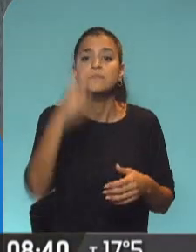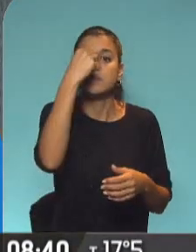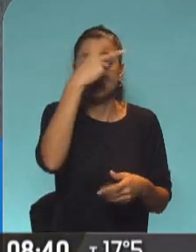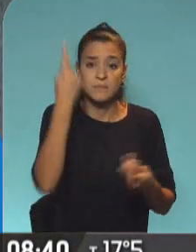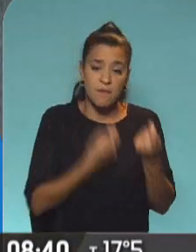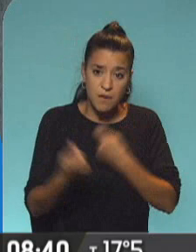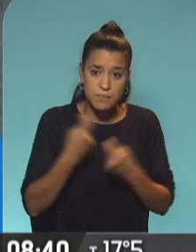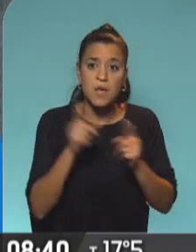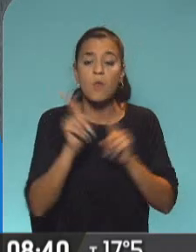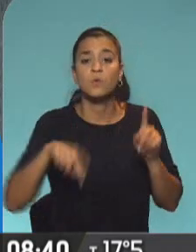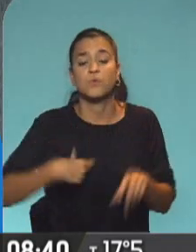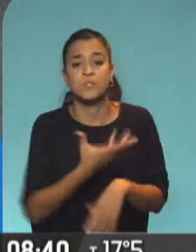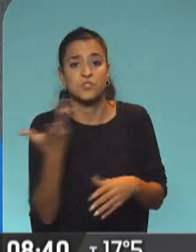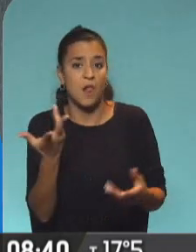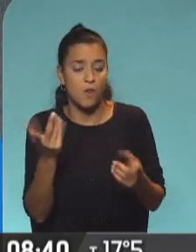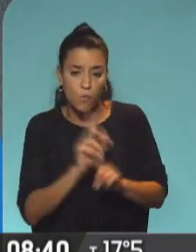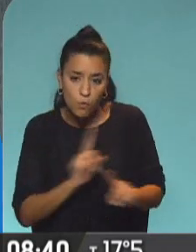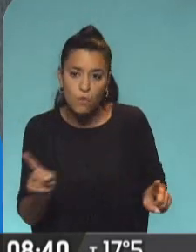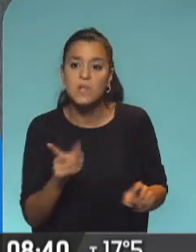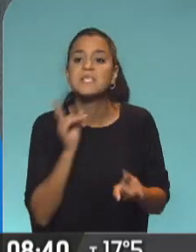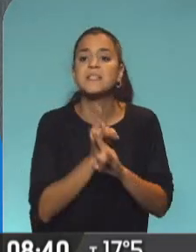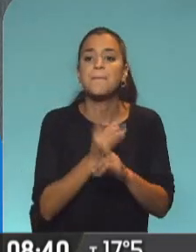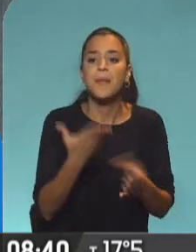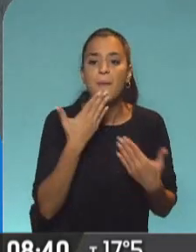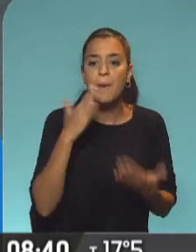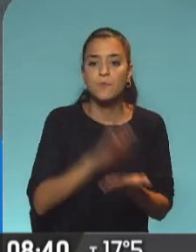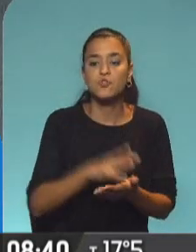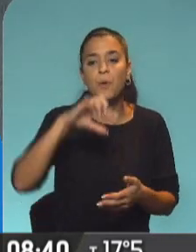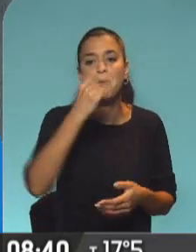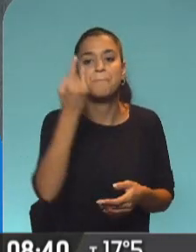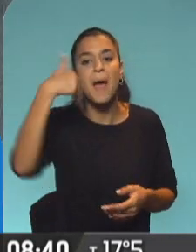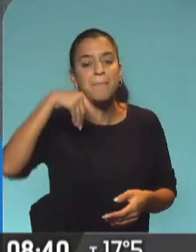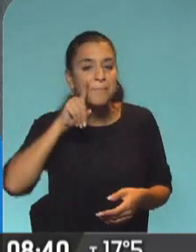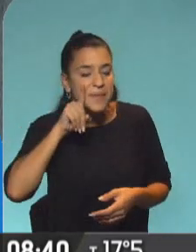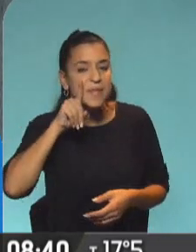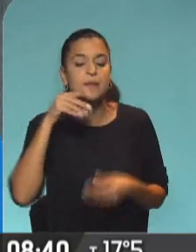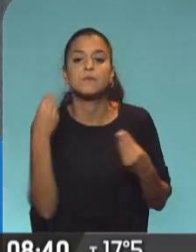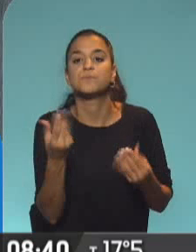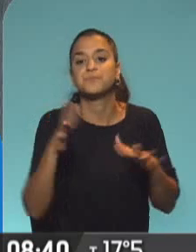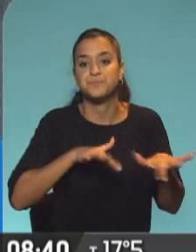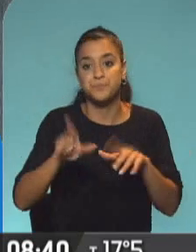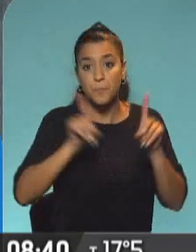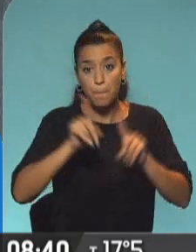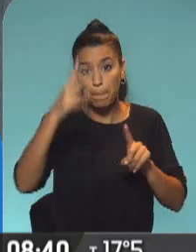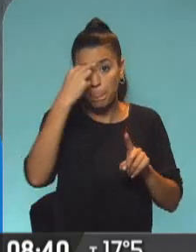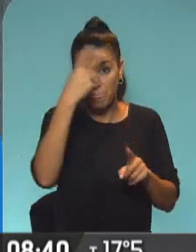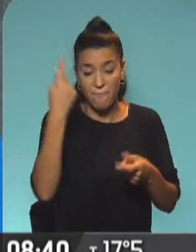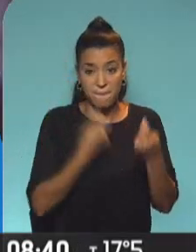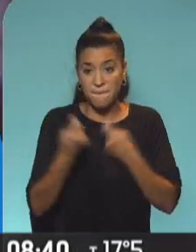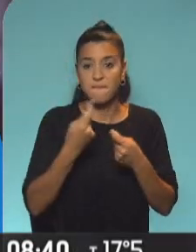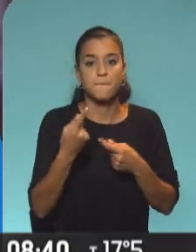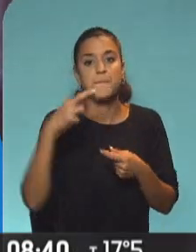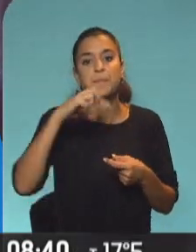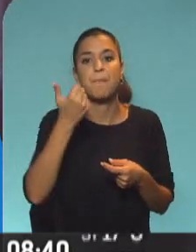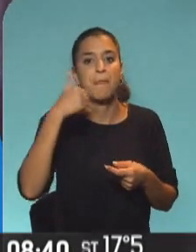de atender determinadas obras sociales. Siempre hablamos de la situación del PAMI. Bueno, ¿cuál es la situación en este momento? Algunas farmacias sabemos que no están atendiendo PAMI.